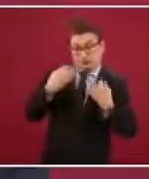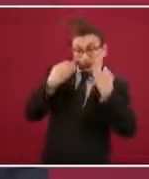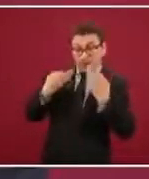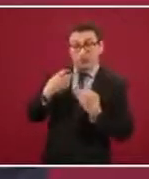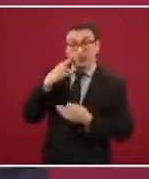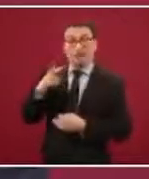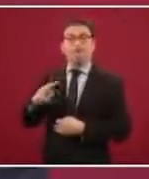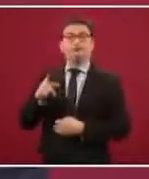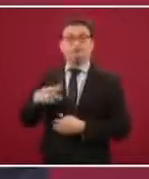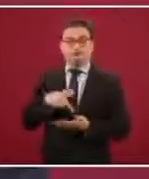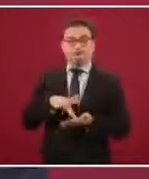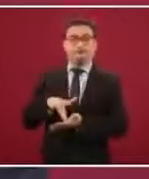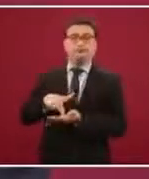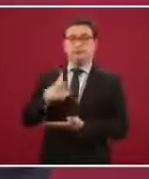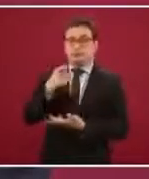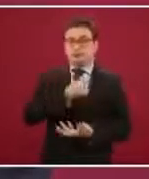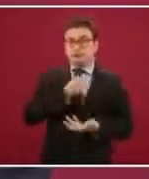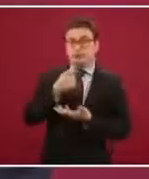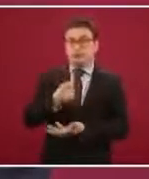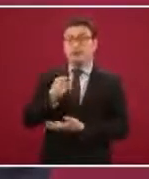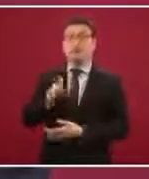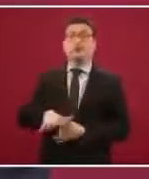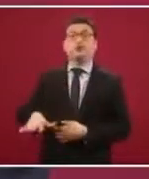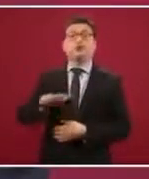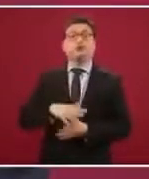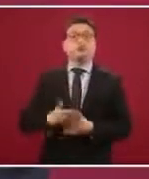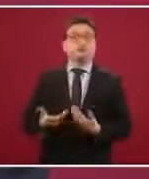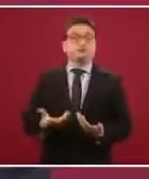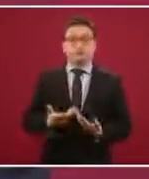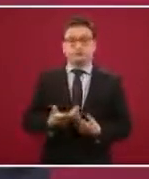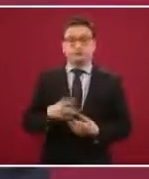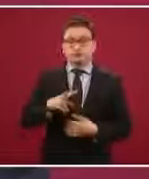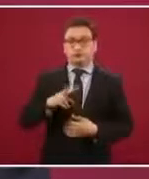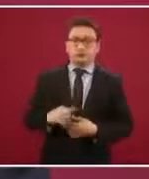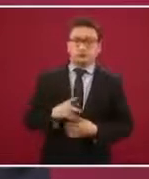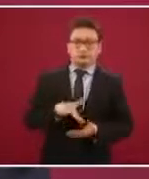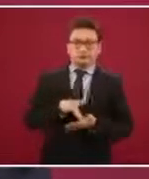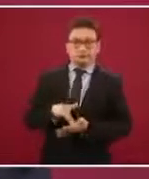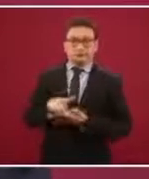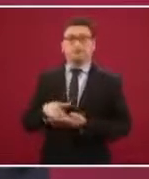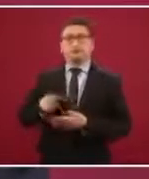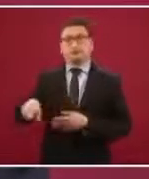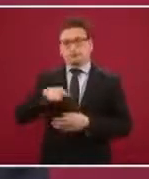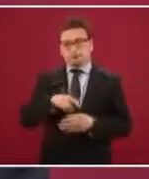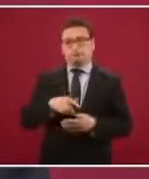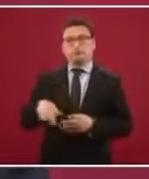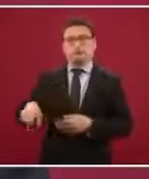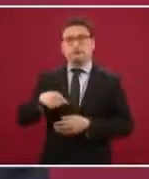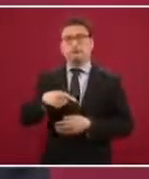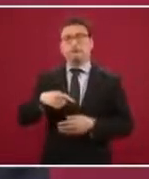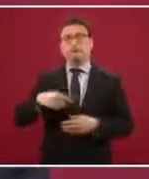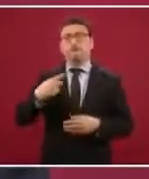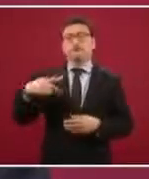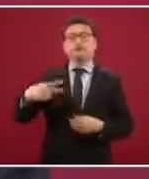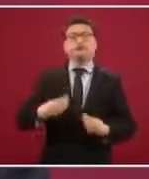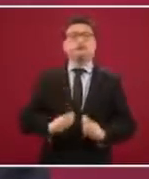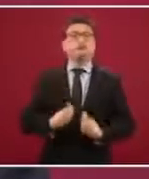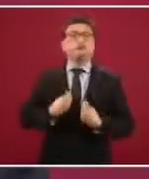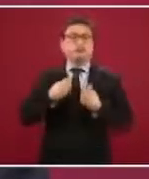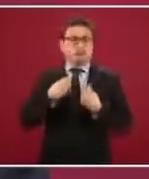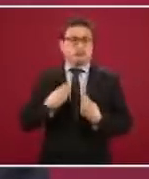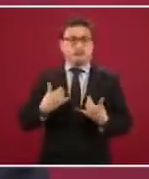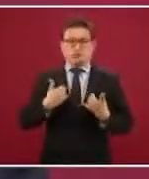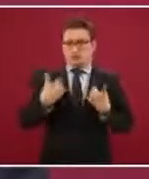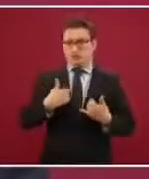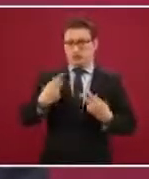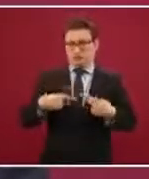presupuesto pues que está teniendo un impacto mayúsculo en la vida de estos